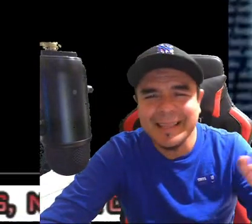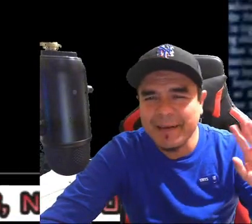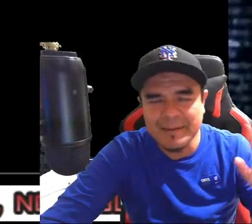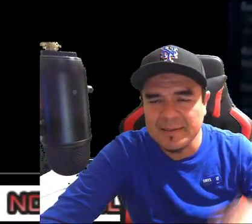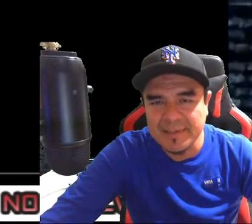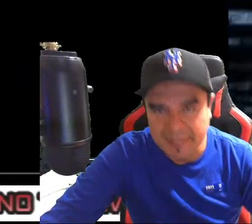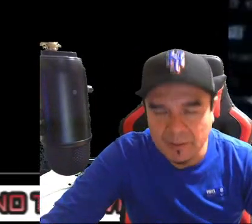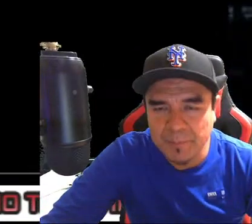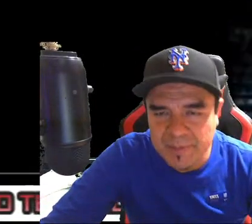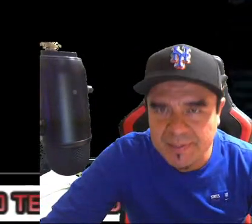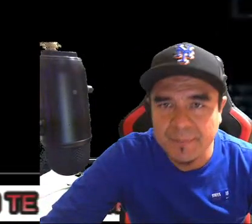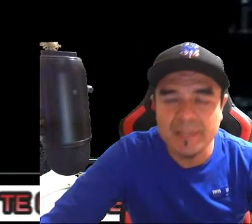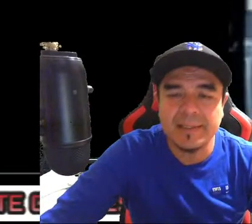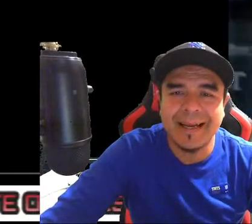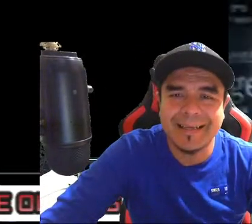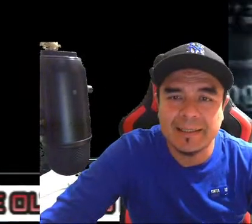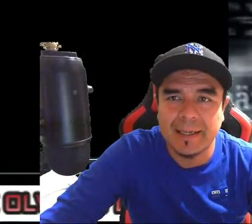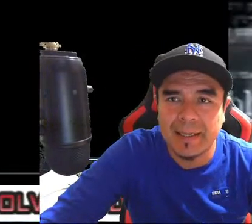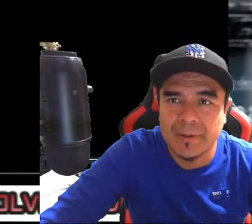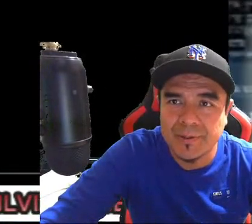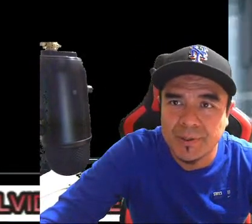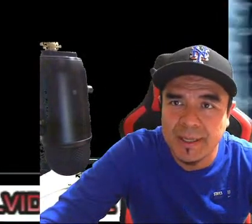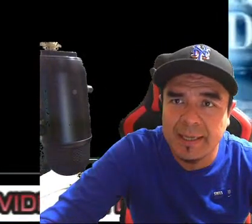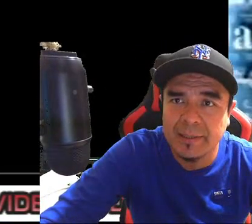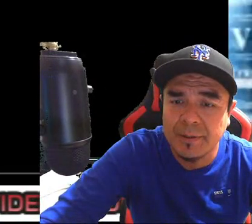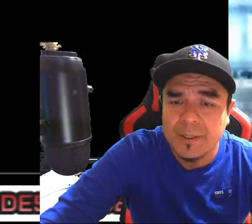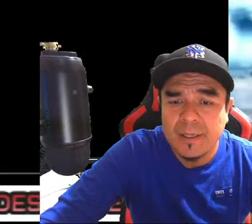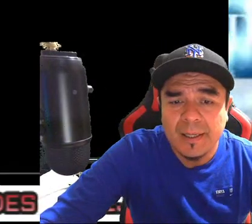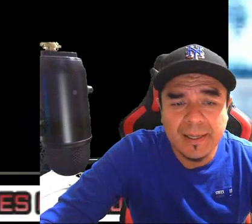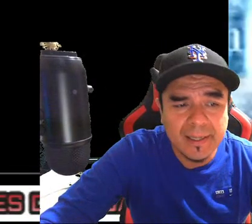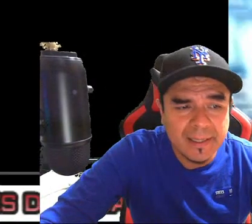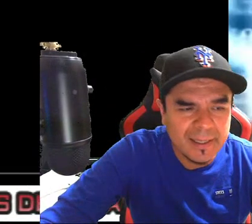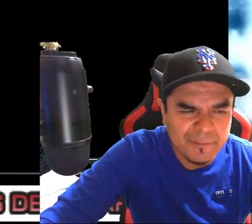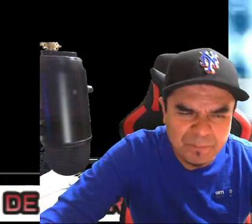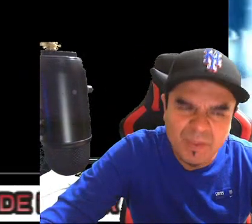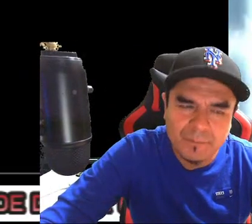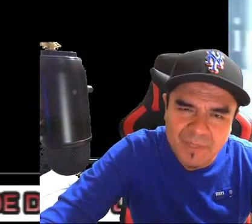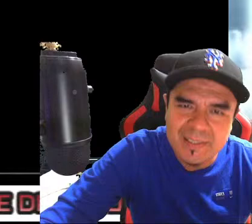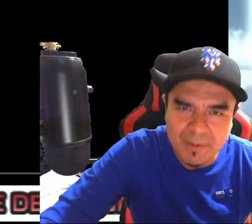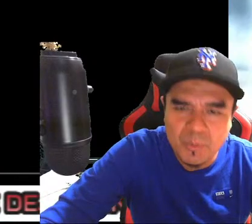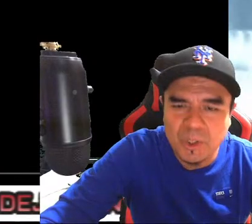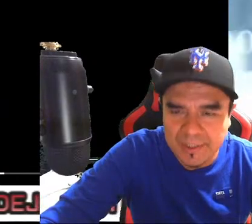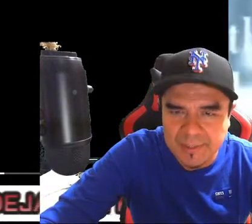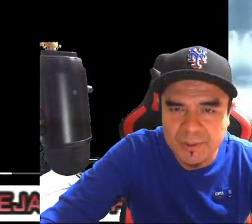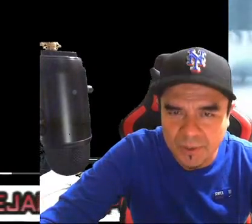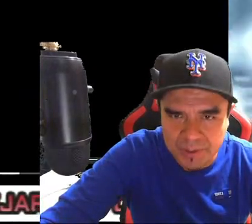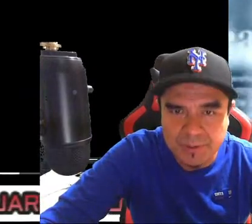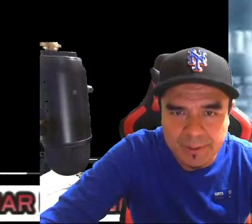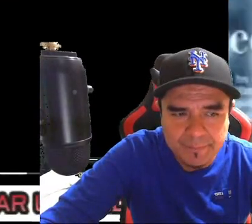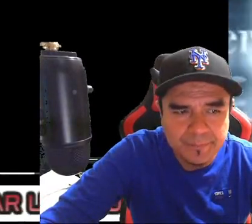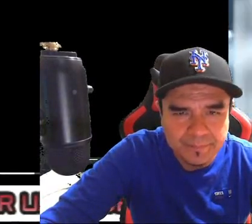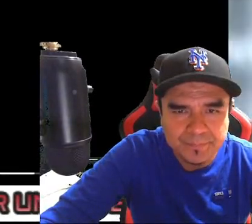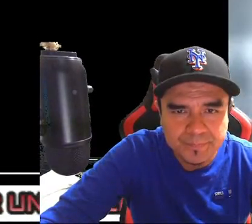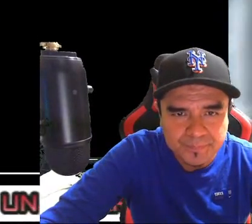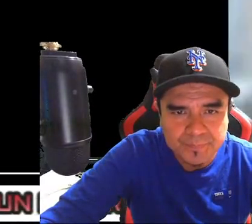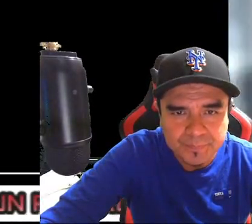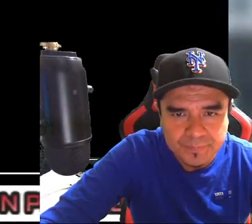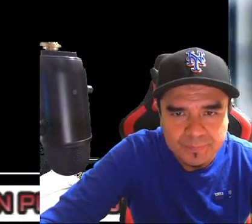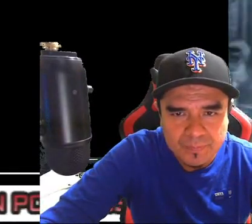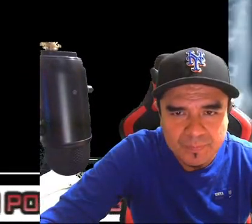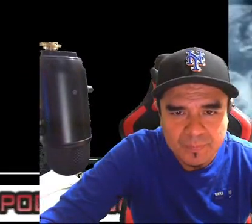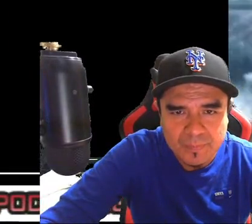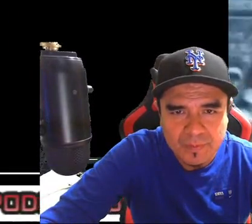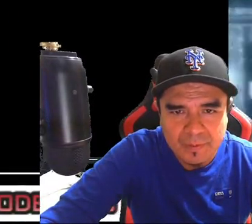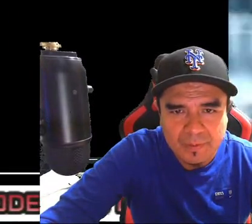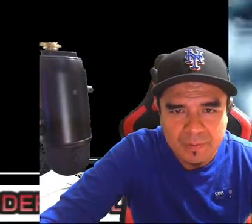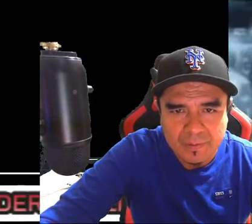ahí andaban incitando precisamente a gritarle a Rocío Nale, ¿no? Llama mucho la atención todo esto.